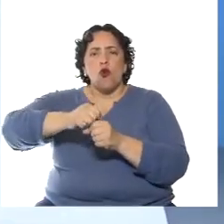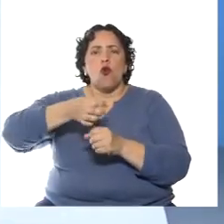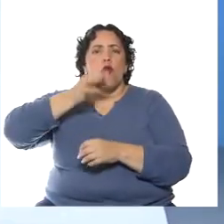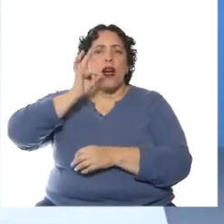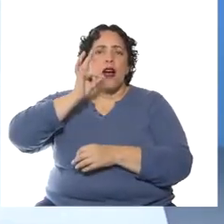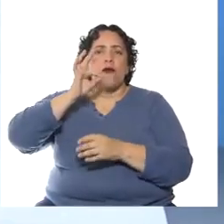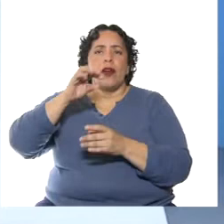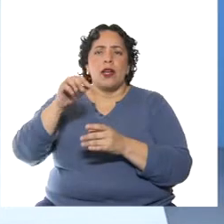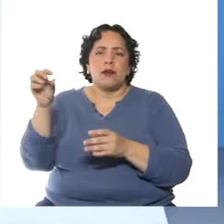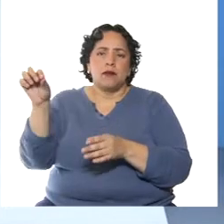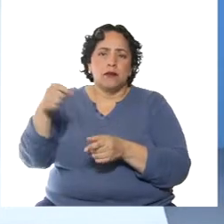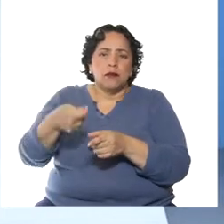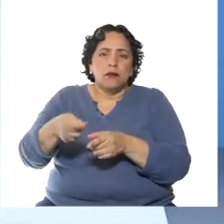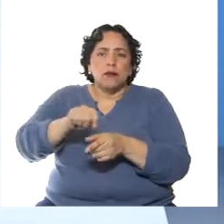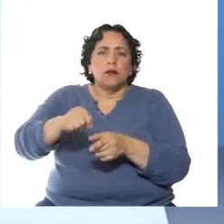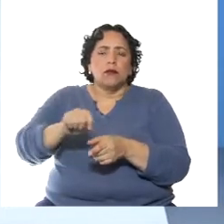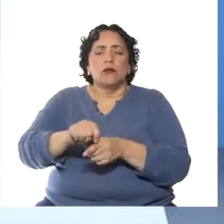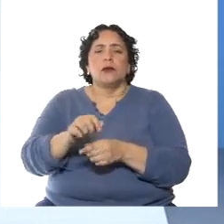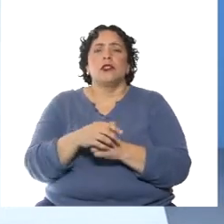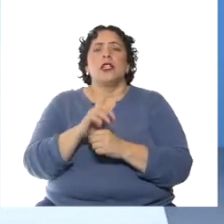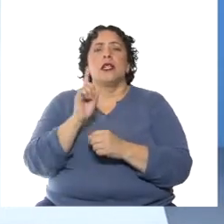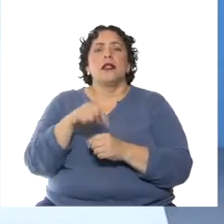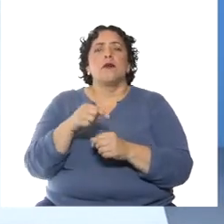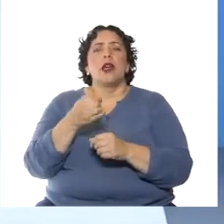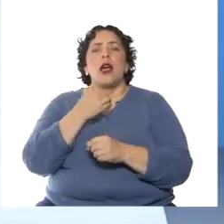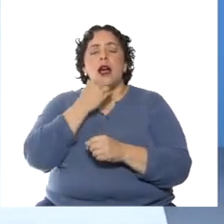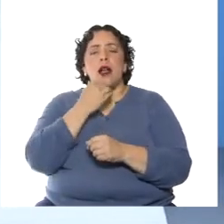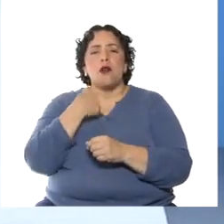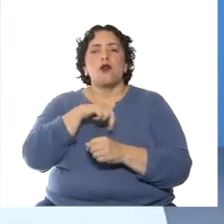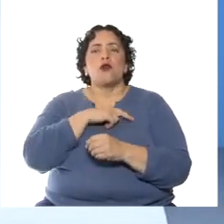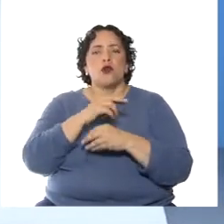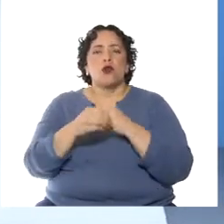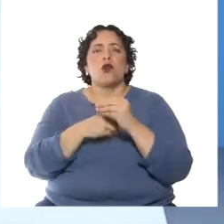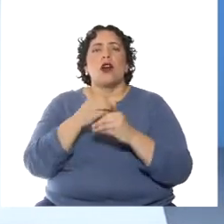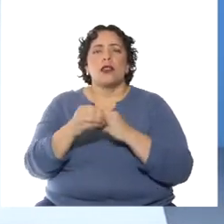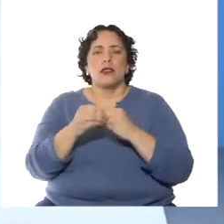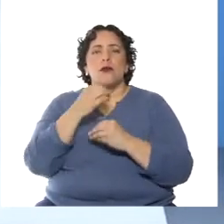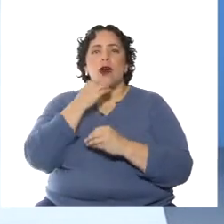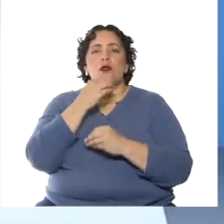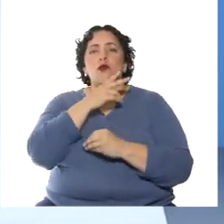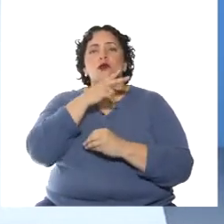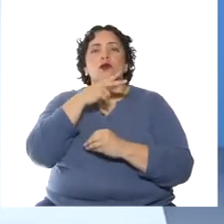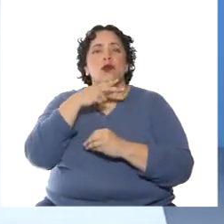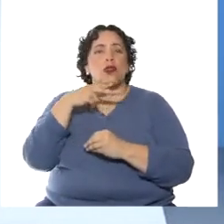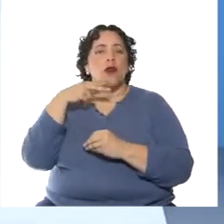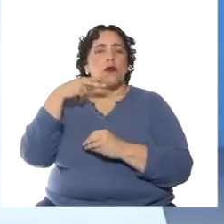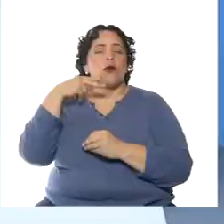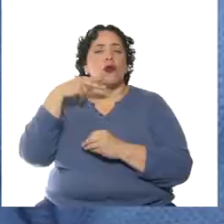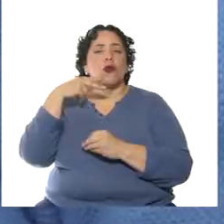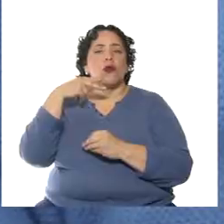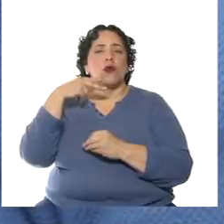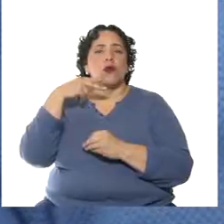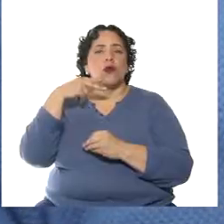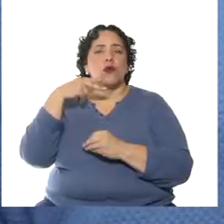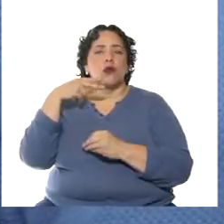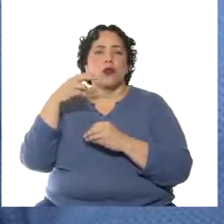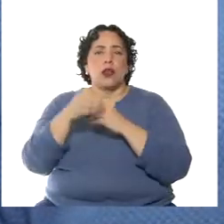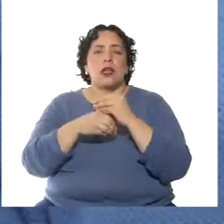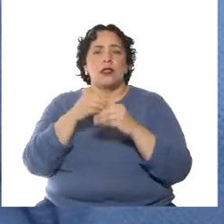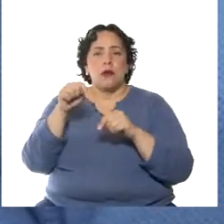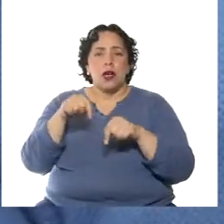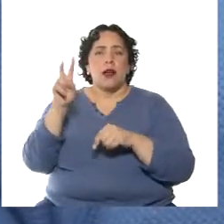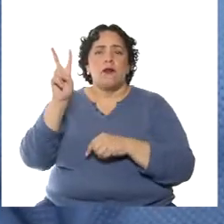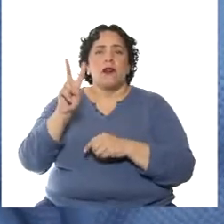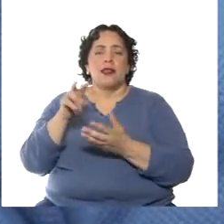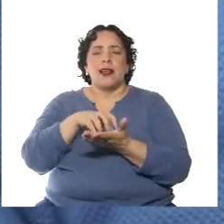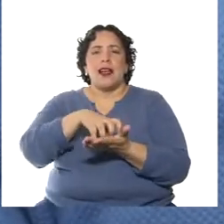café, ¿verdad? Pero también hay algo que hacemos nosotros con un postre riquísimo que preparamos nosotros acá en Venezuela,